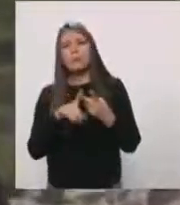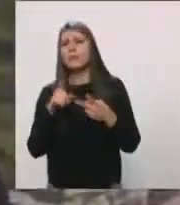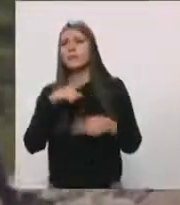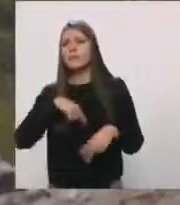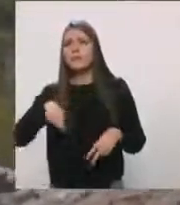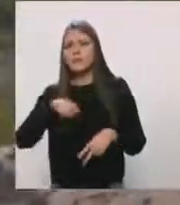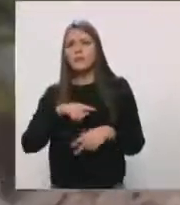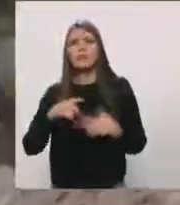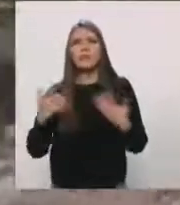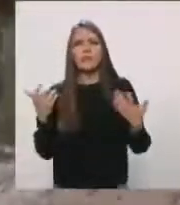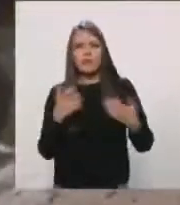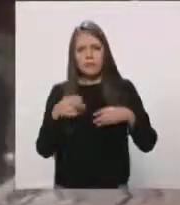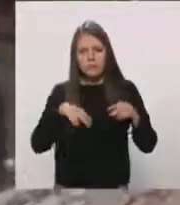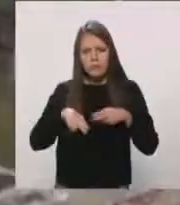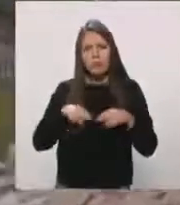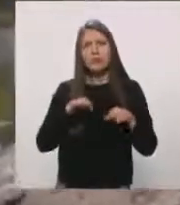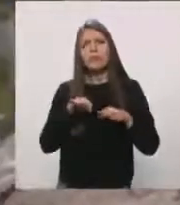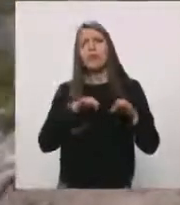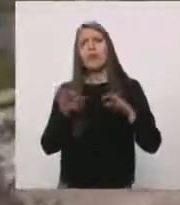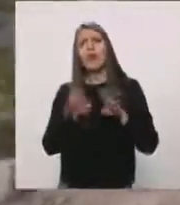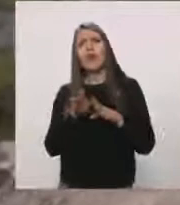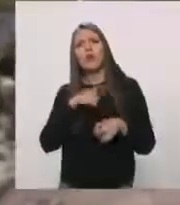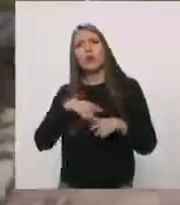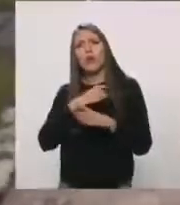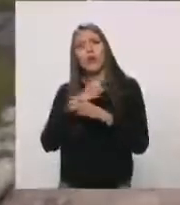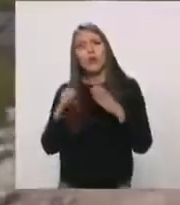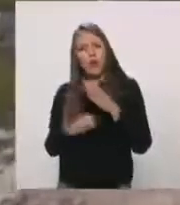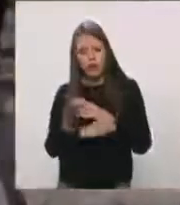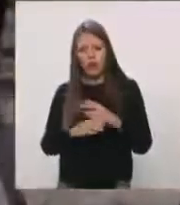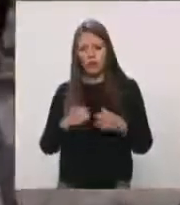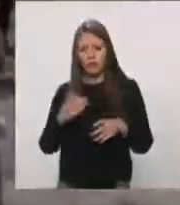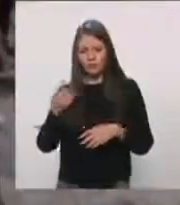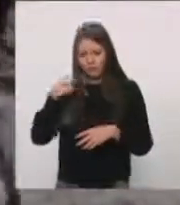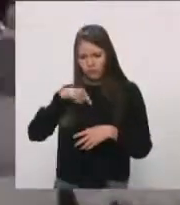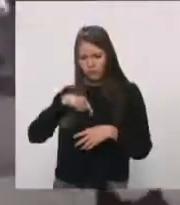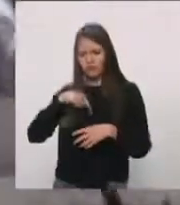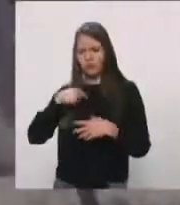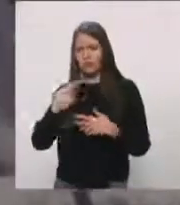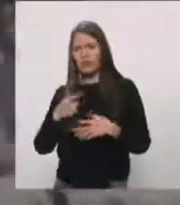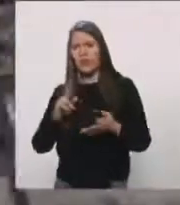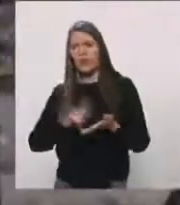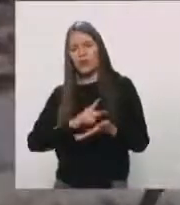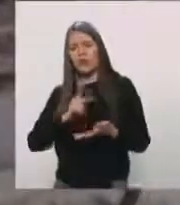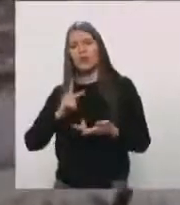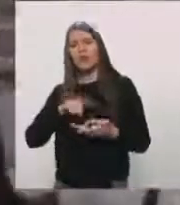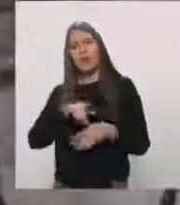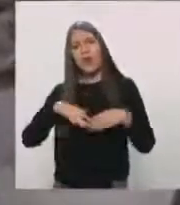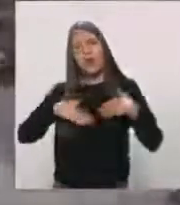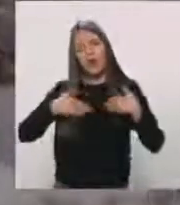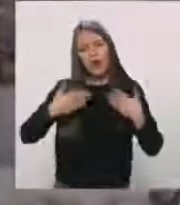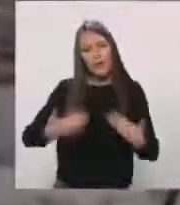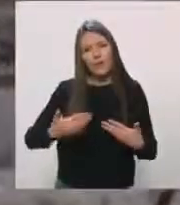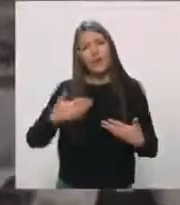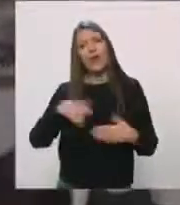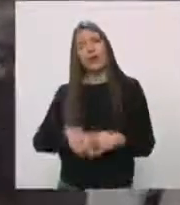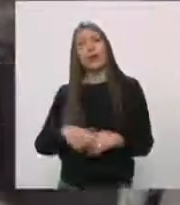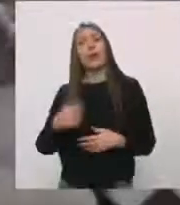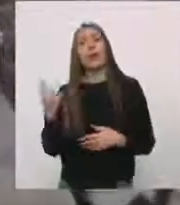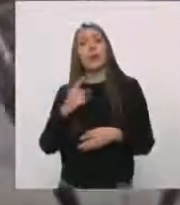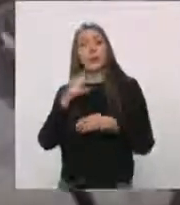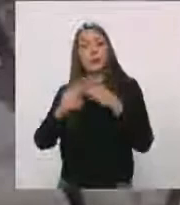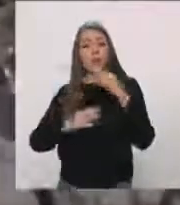propias herramientas y recursos internos y externos para poder volver a confiar en este mundo que, aunque no